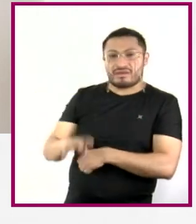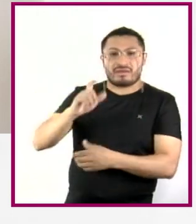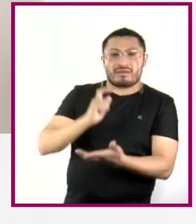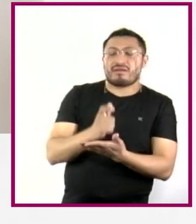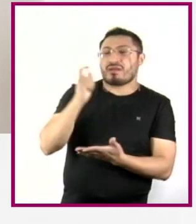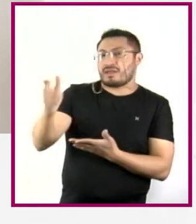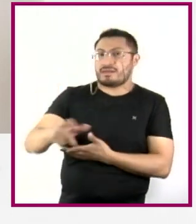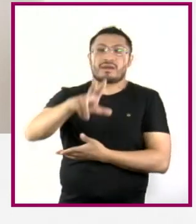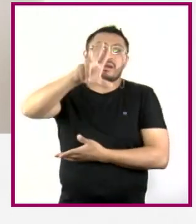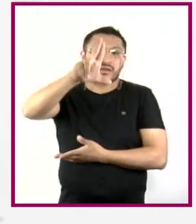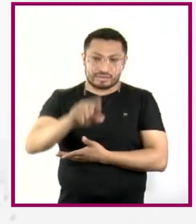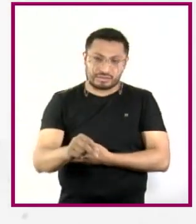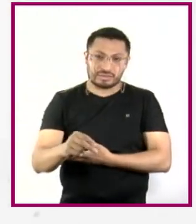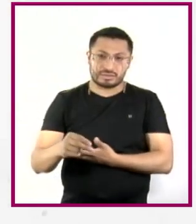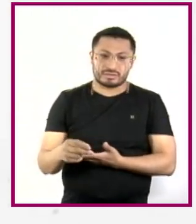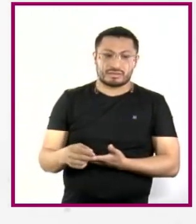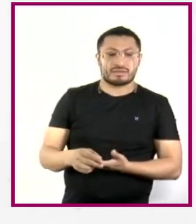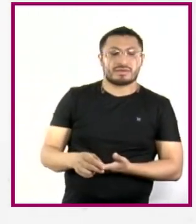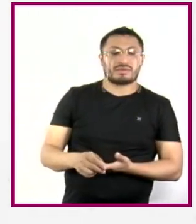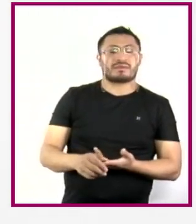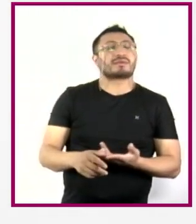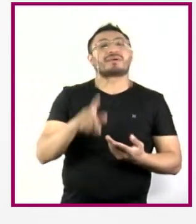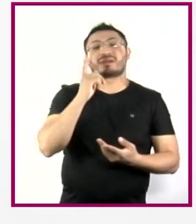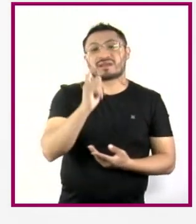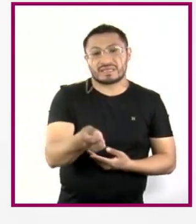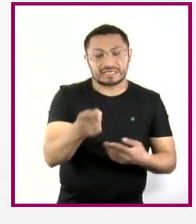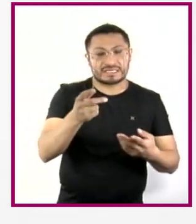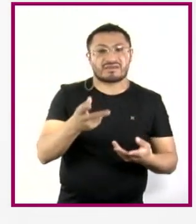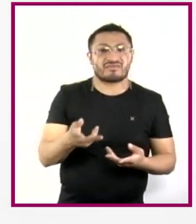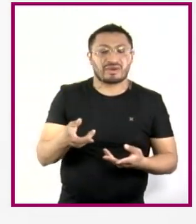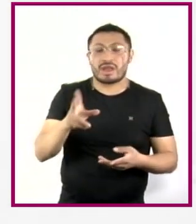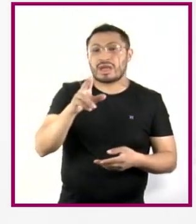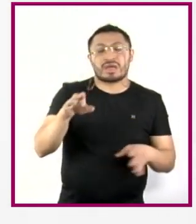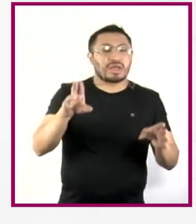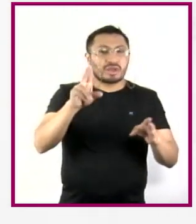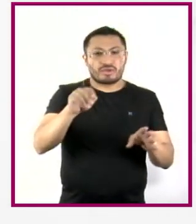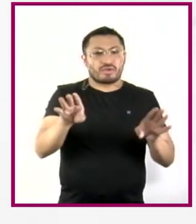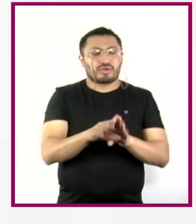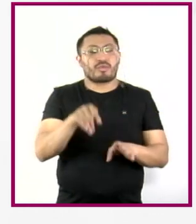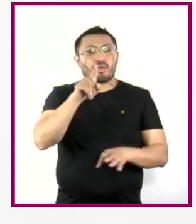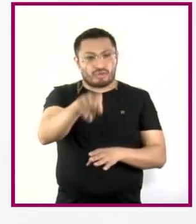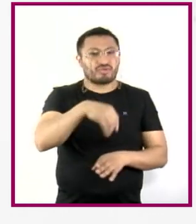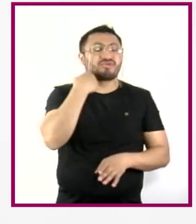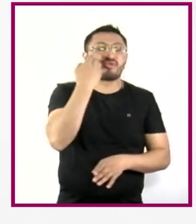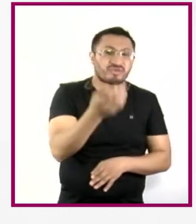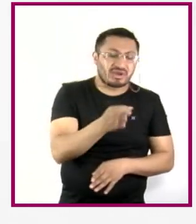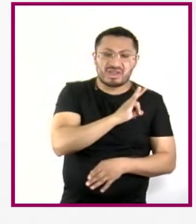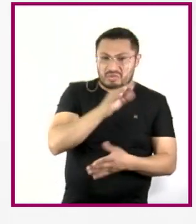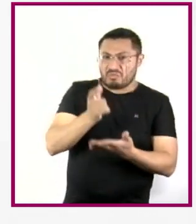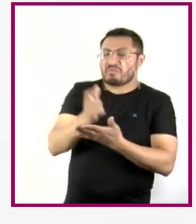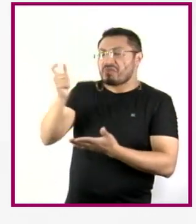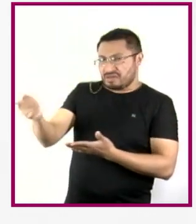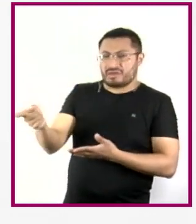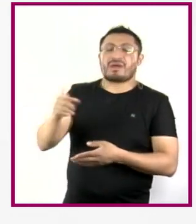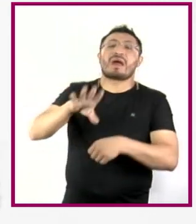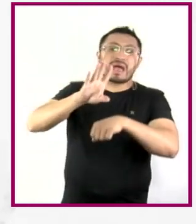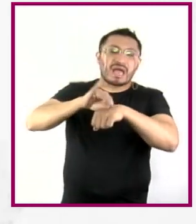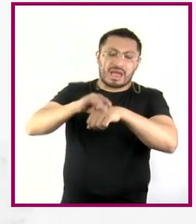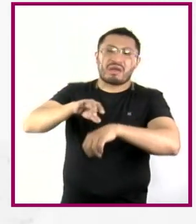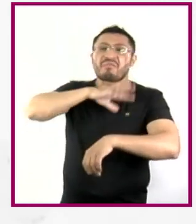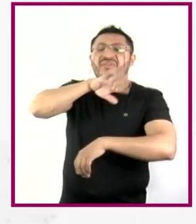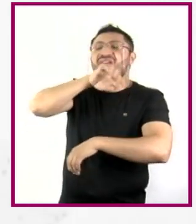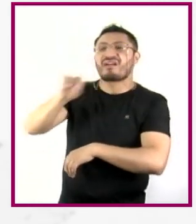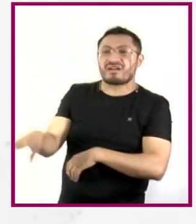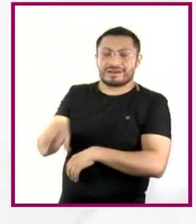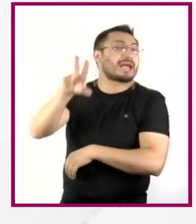contraprestación económica. Es decir, el principio quien contamina paga no significa que el que quiere o puede pagar